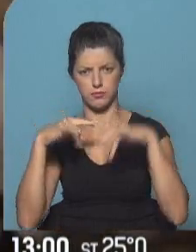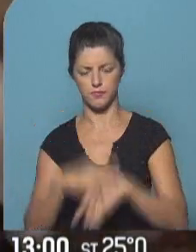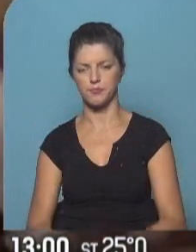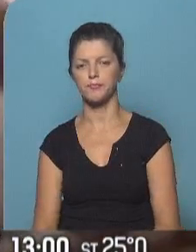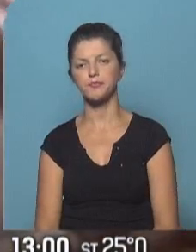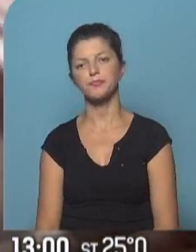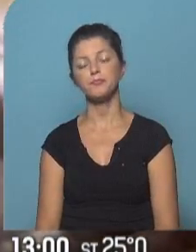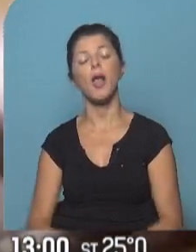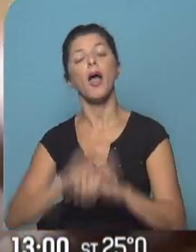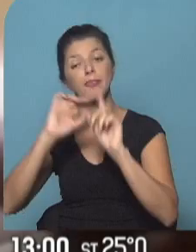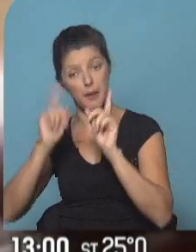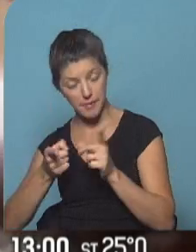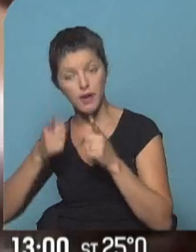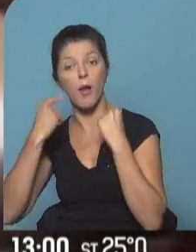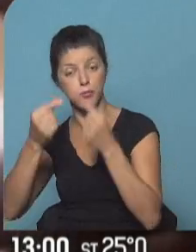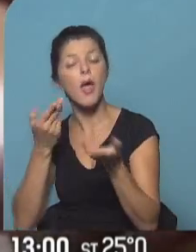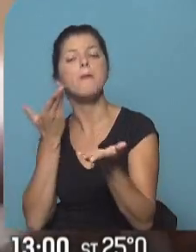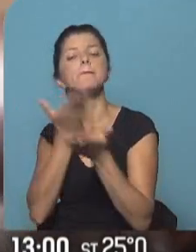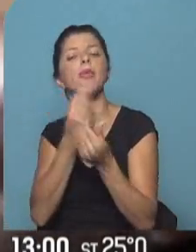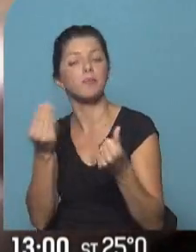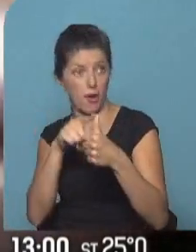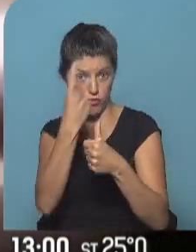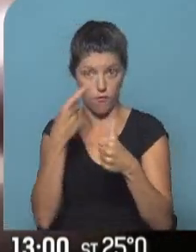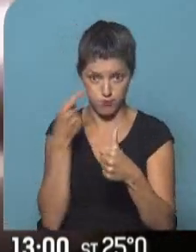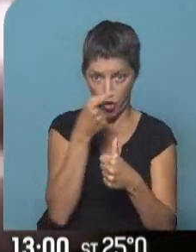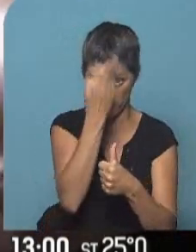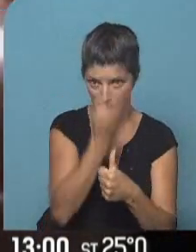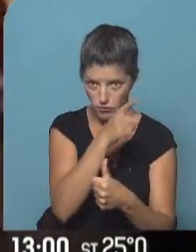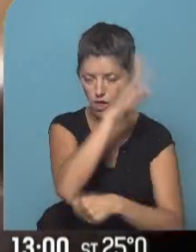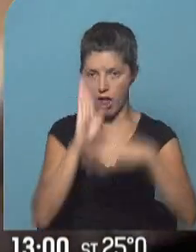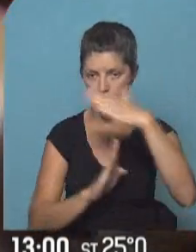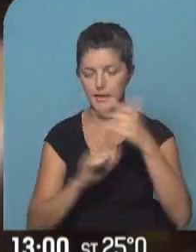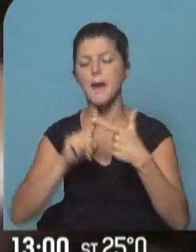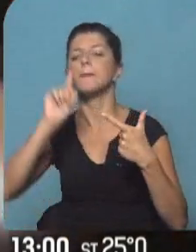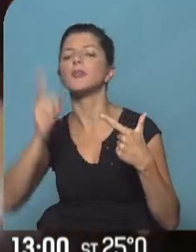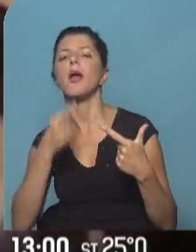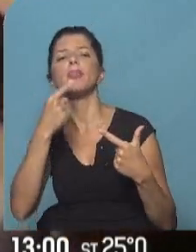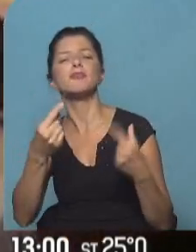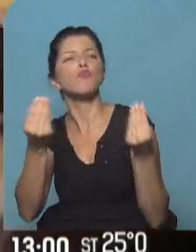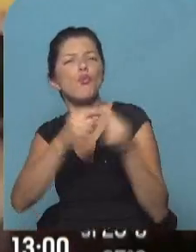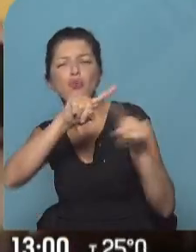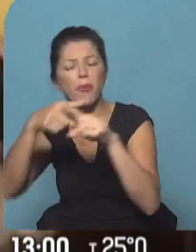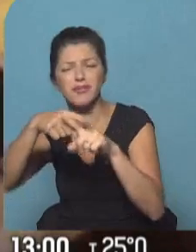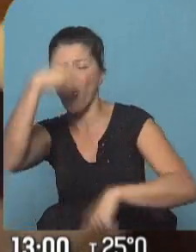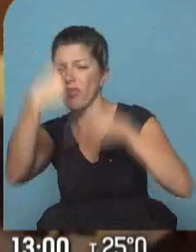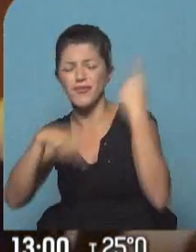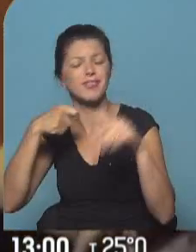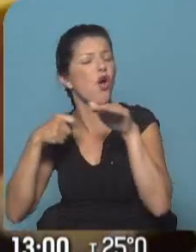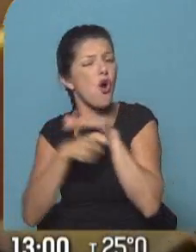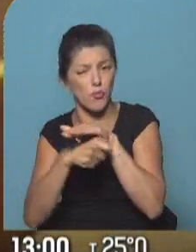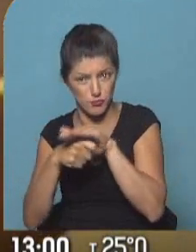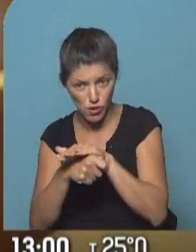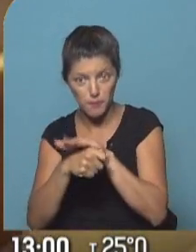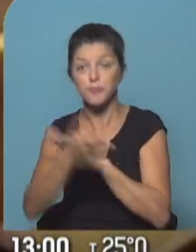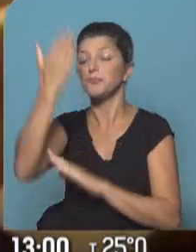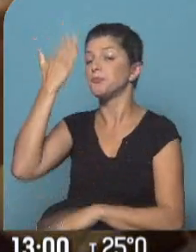Otro de los reclamos de quienes salen a las calles es, como en muchos otros sitios, la corrupción de funcionarios de todos los niveles. Como en